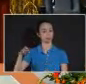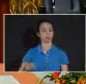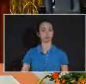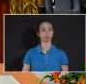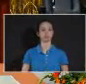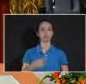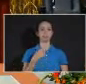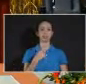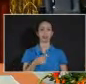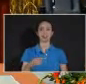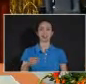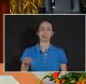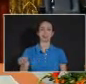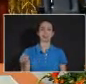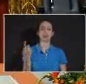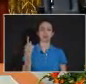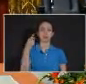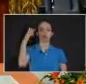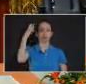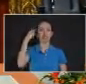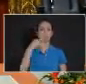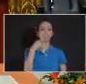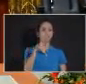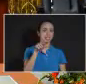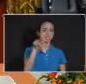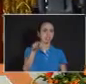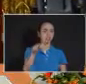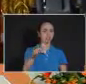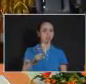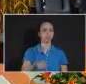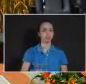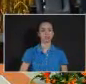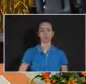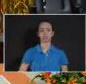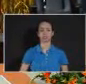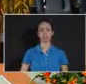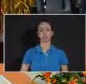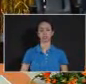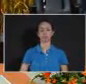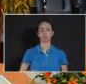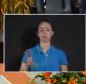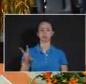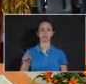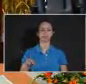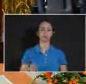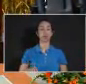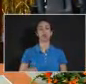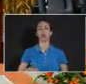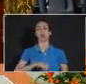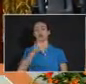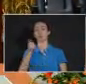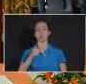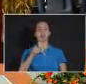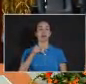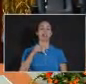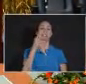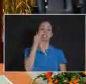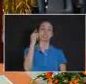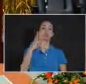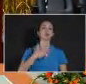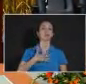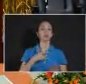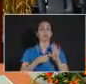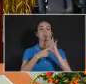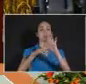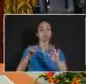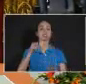Que le diga eso. Bueno, entonces me lo va a decir a mí. El Señor me mostró que usted me debe de ofrendar su carro. Está bueno, hermano. Puede esperar